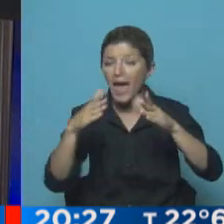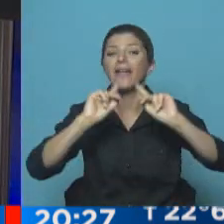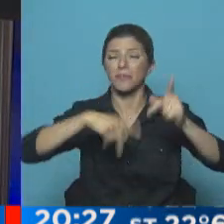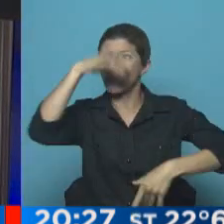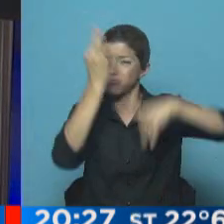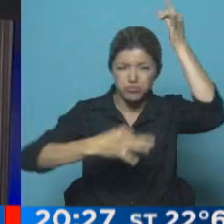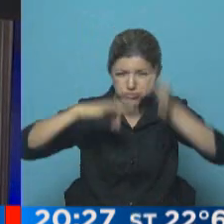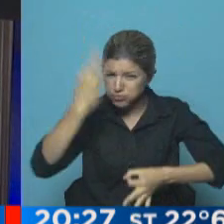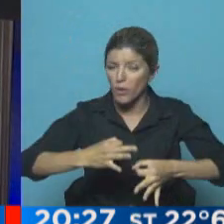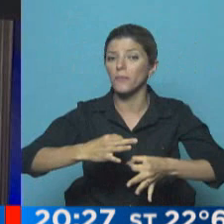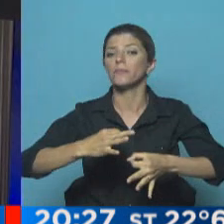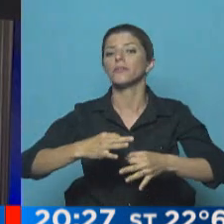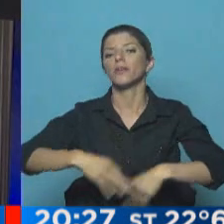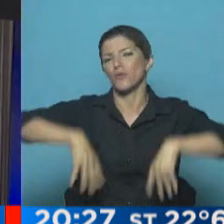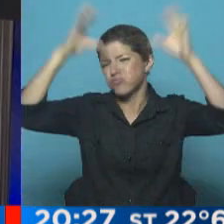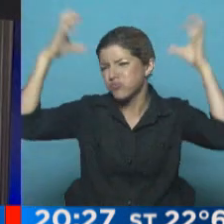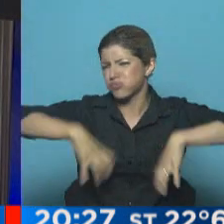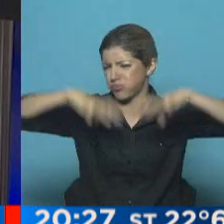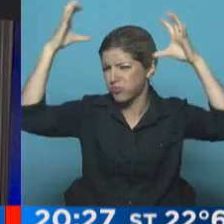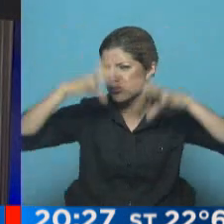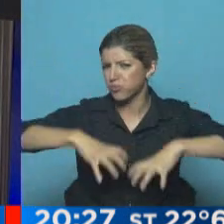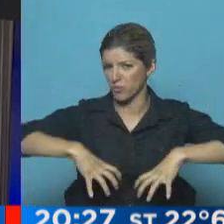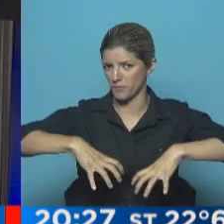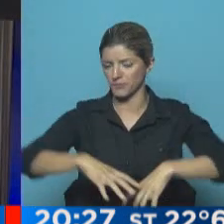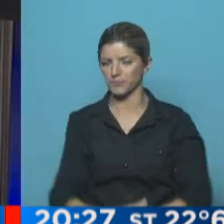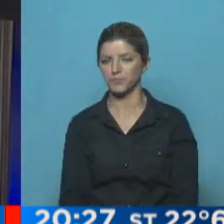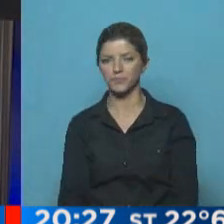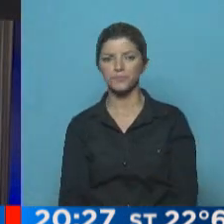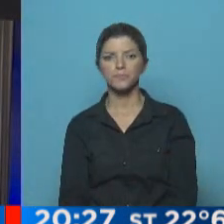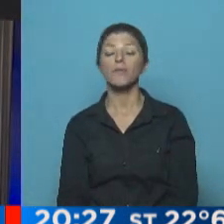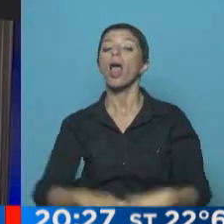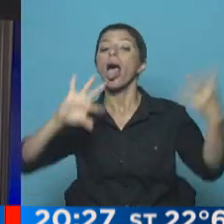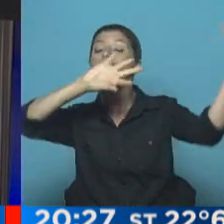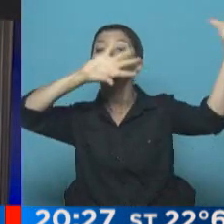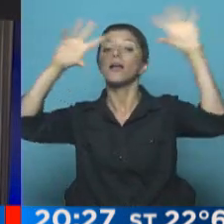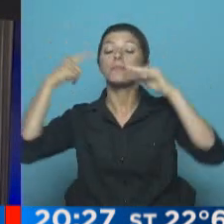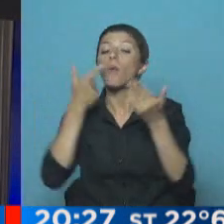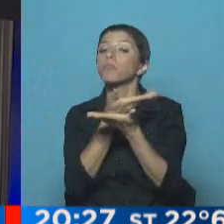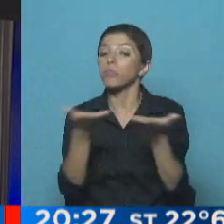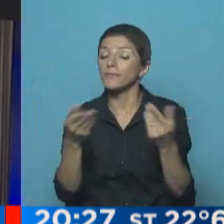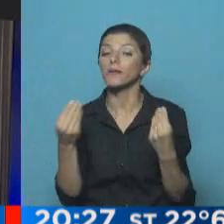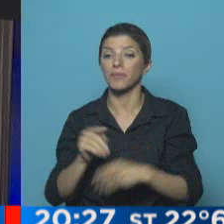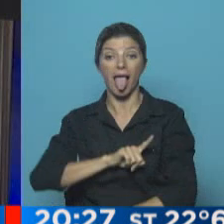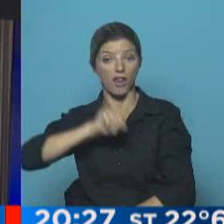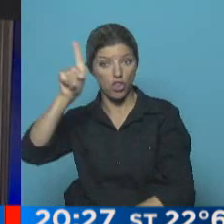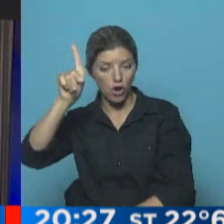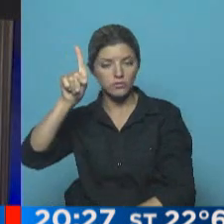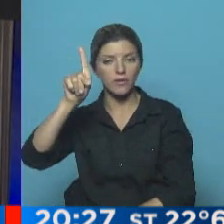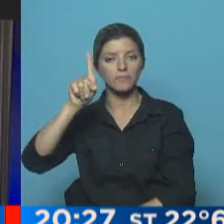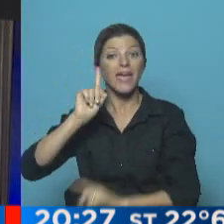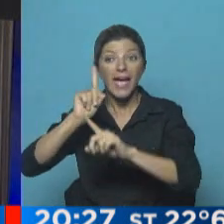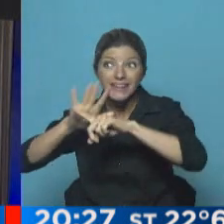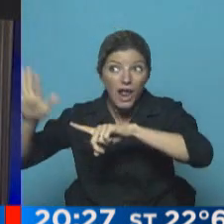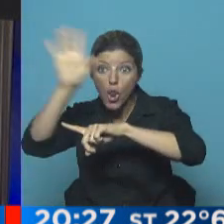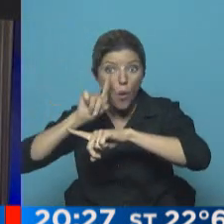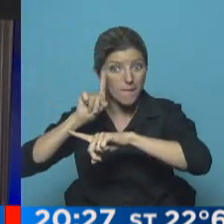caída de granizo y abundante precipitación acumulada. El pronóstico nos está indicando entonces en el norte argentino que aquí en esta